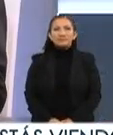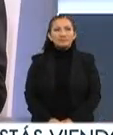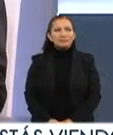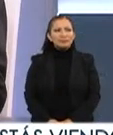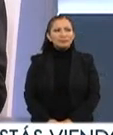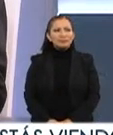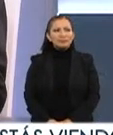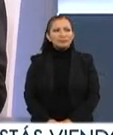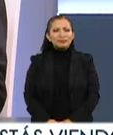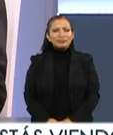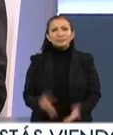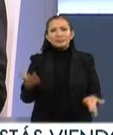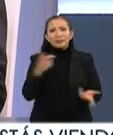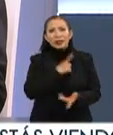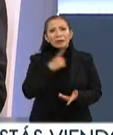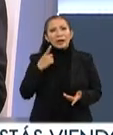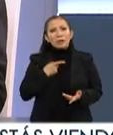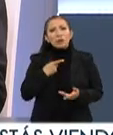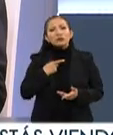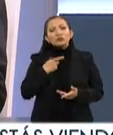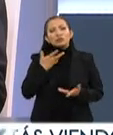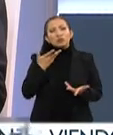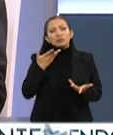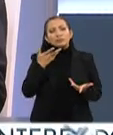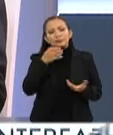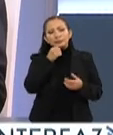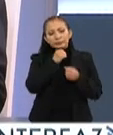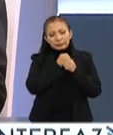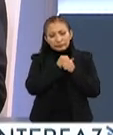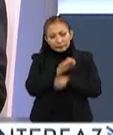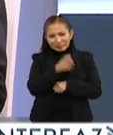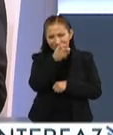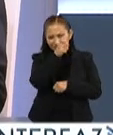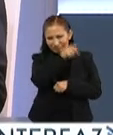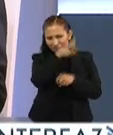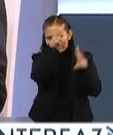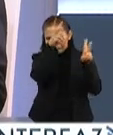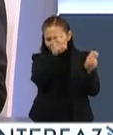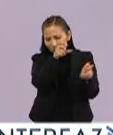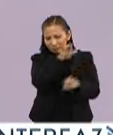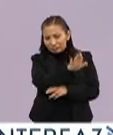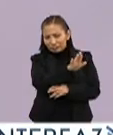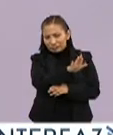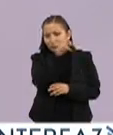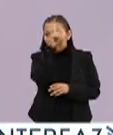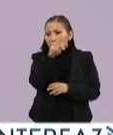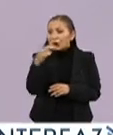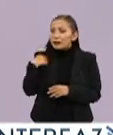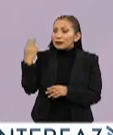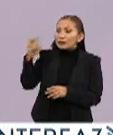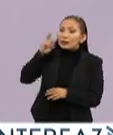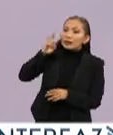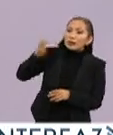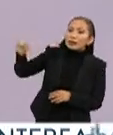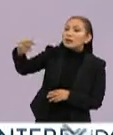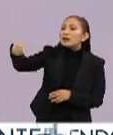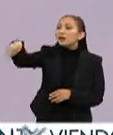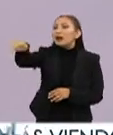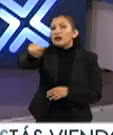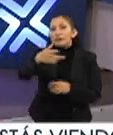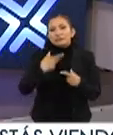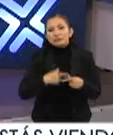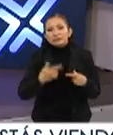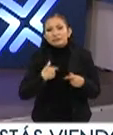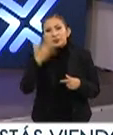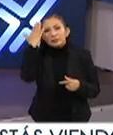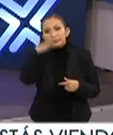Que tenemos que dar información de este tipo atendiendo primero a las necesidades de